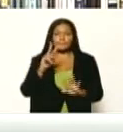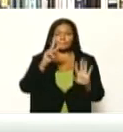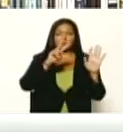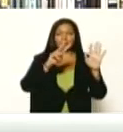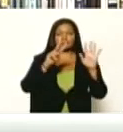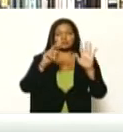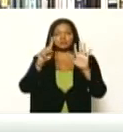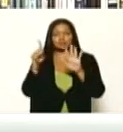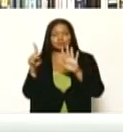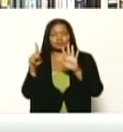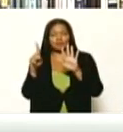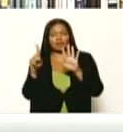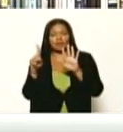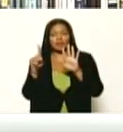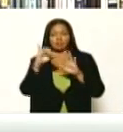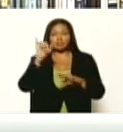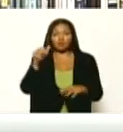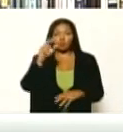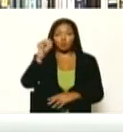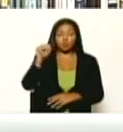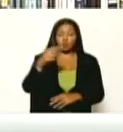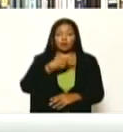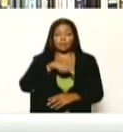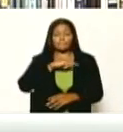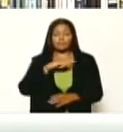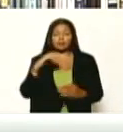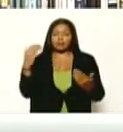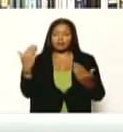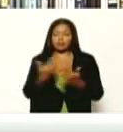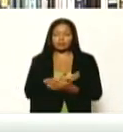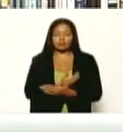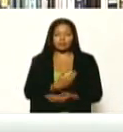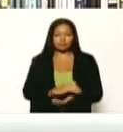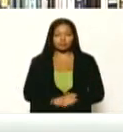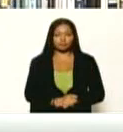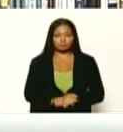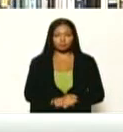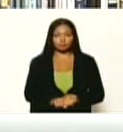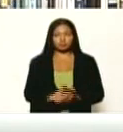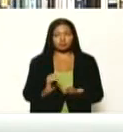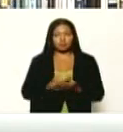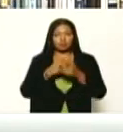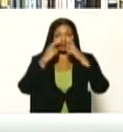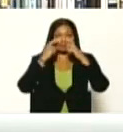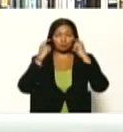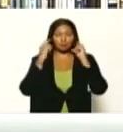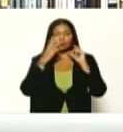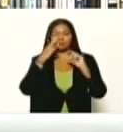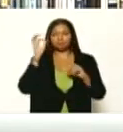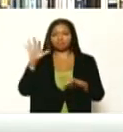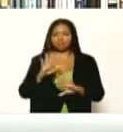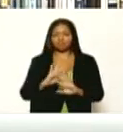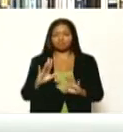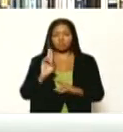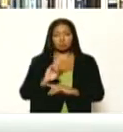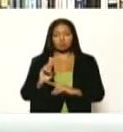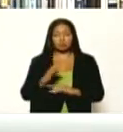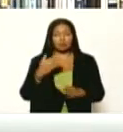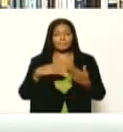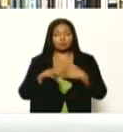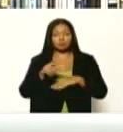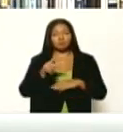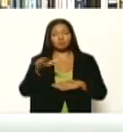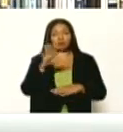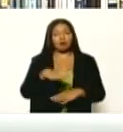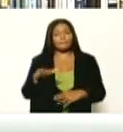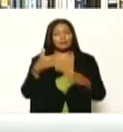de junio, en España eliminaron el tapaboca. Y la gente salió a las